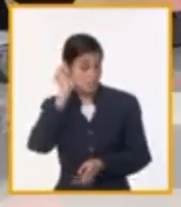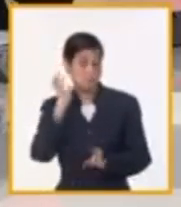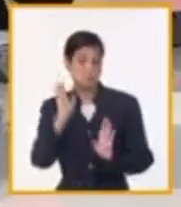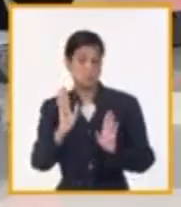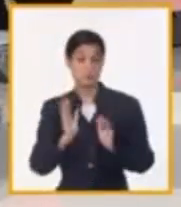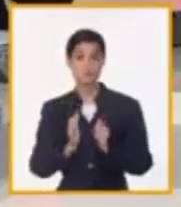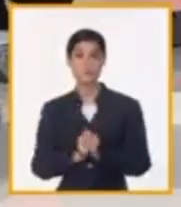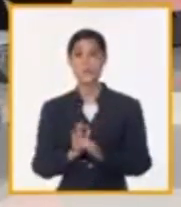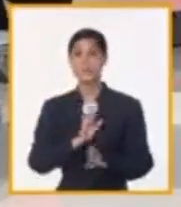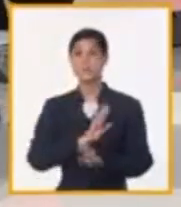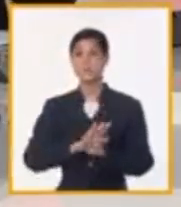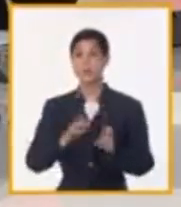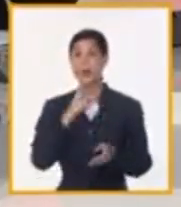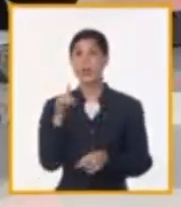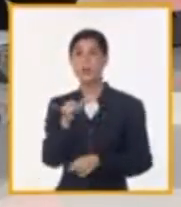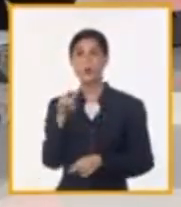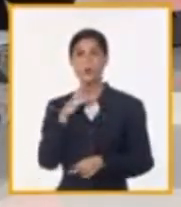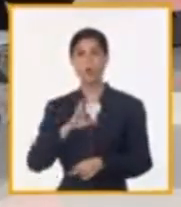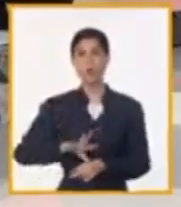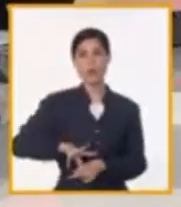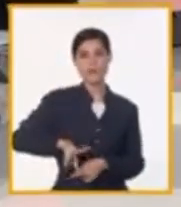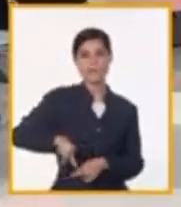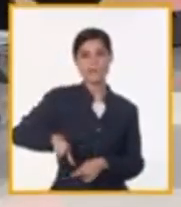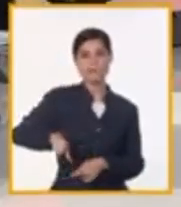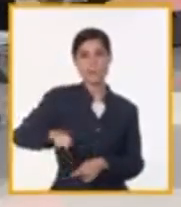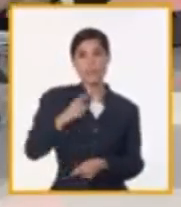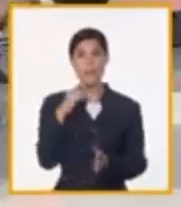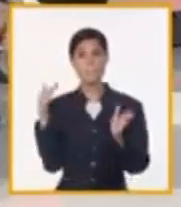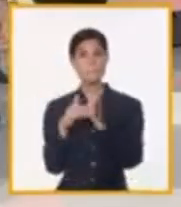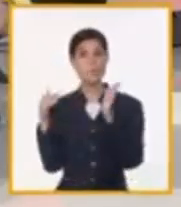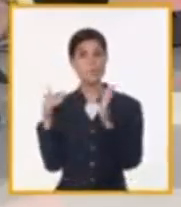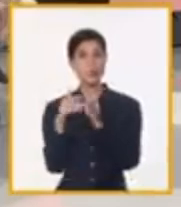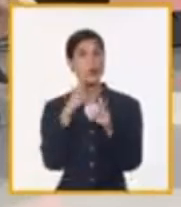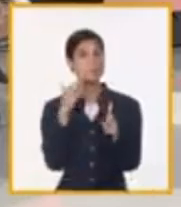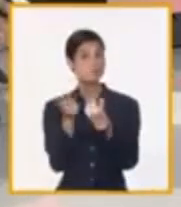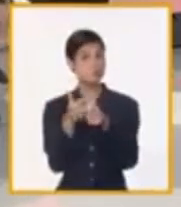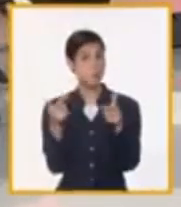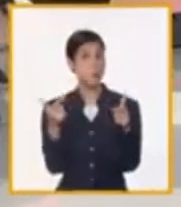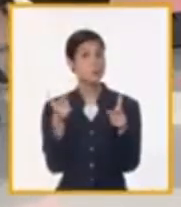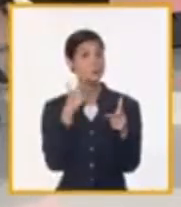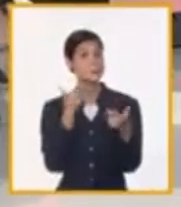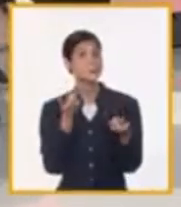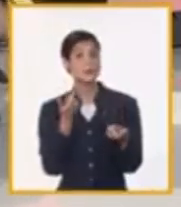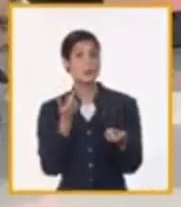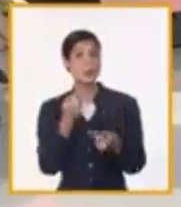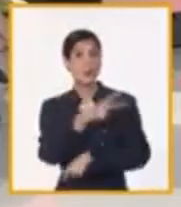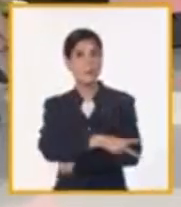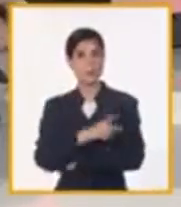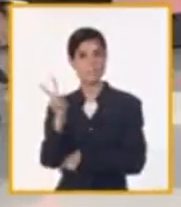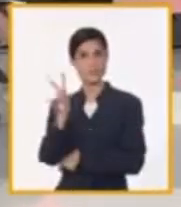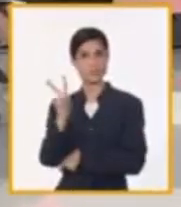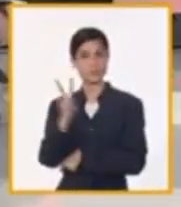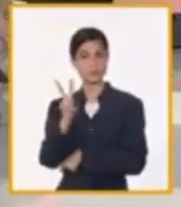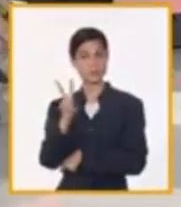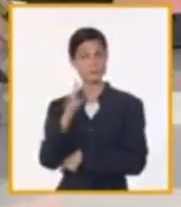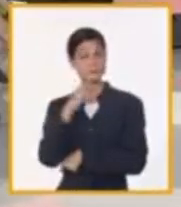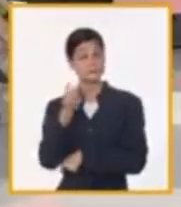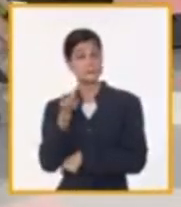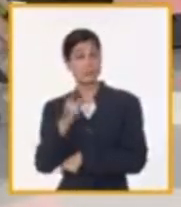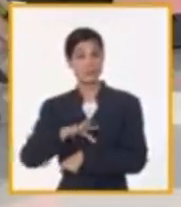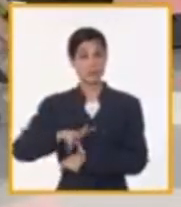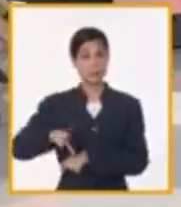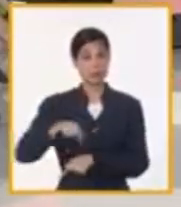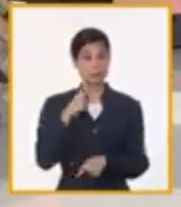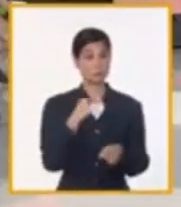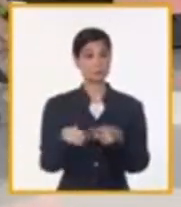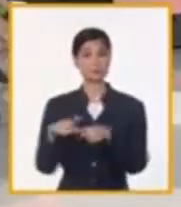millones Él y su equipo no de todo ese dinero que le habían congelado a a Venezuela eh este hombre no ha podido ser eso no yo creo